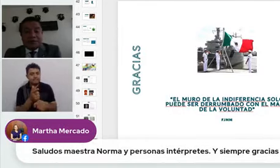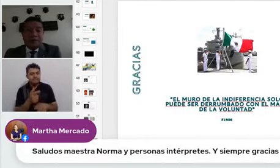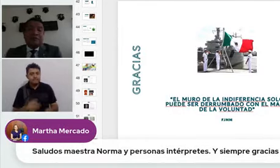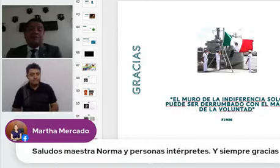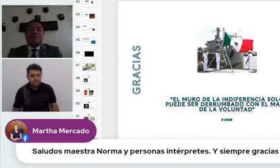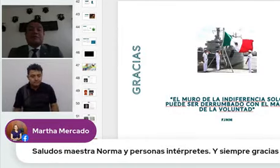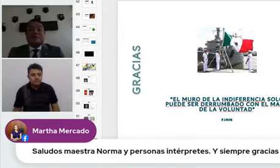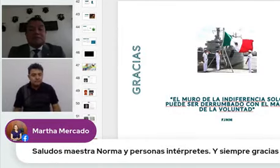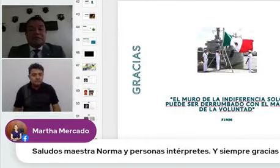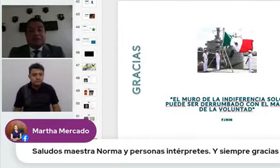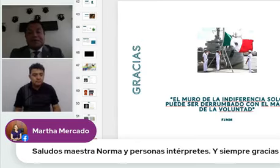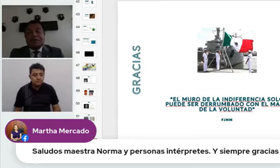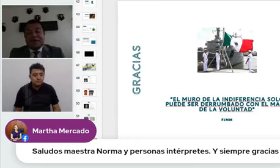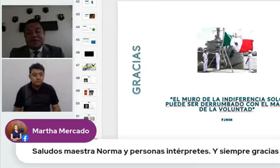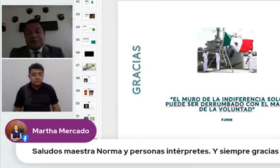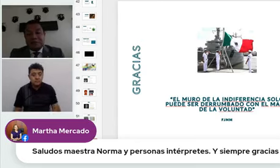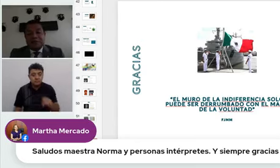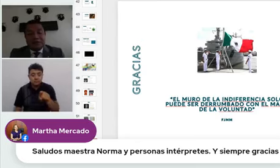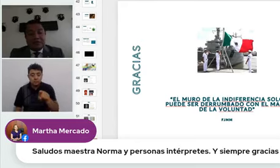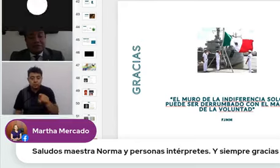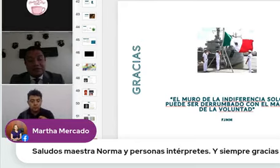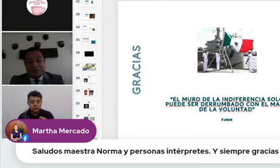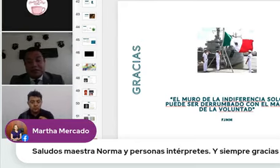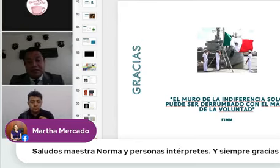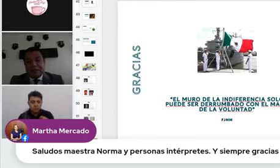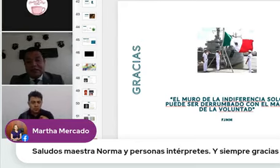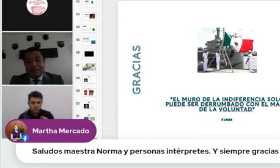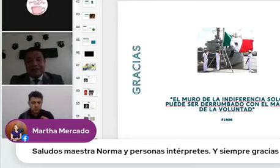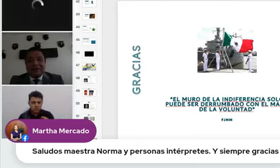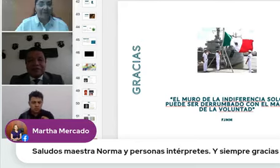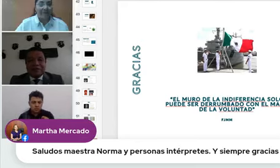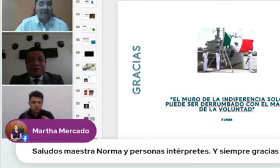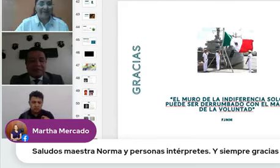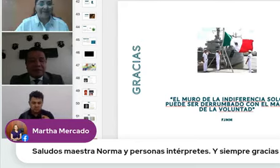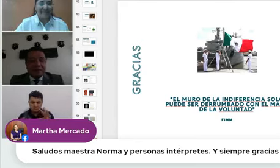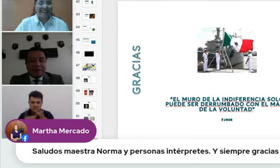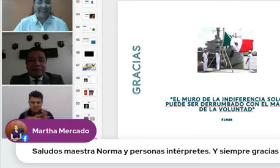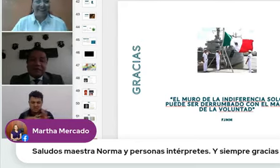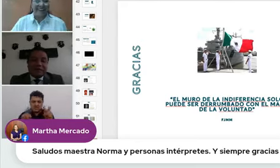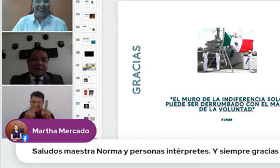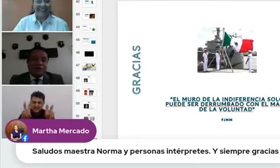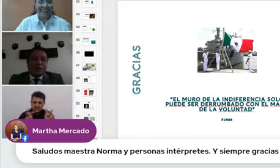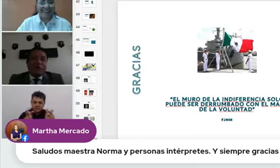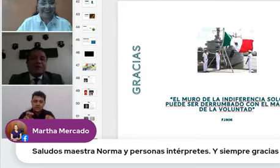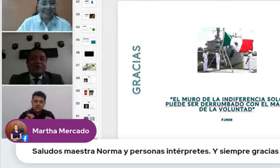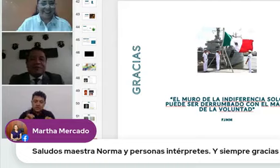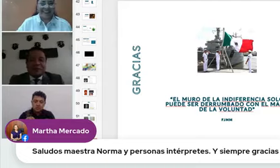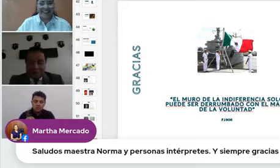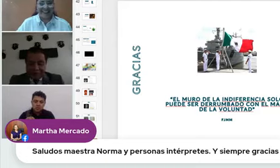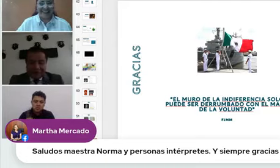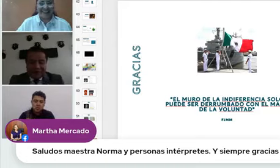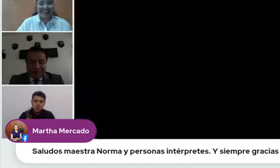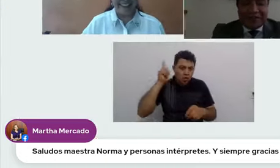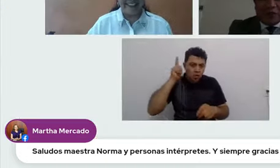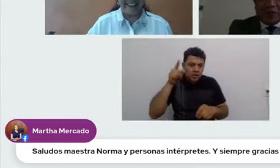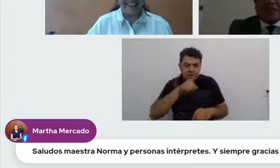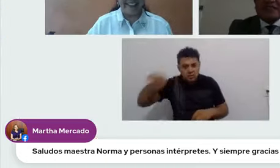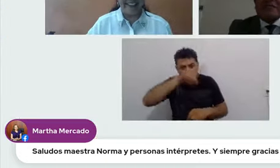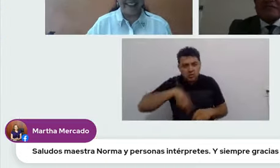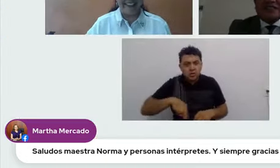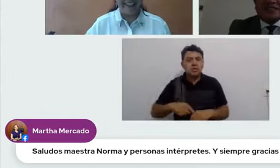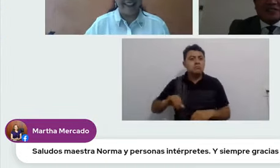Bueno, pues espero haya sido interesante la plática, espero, ya todo mundo estamos